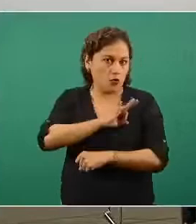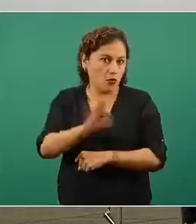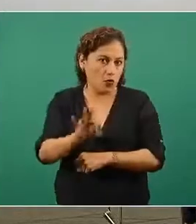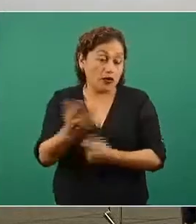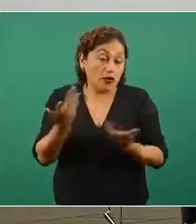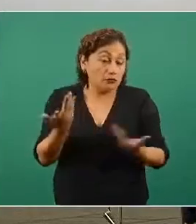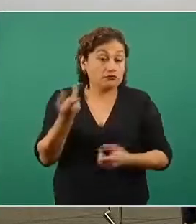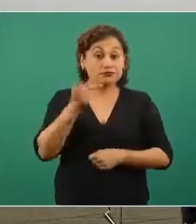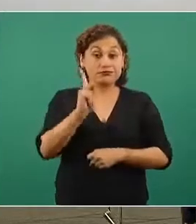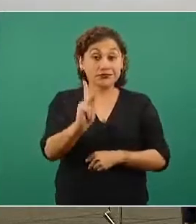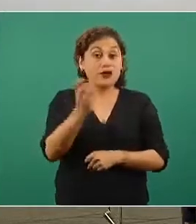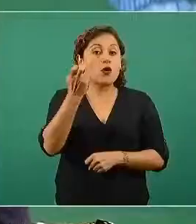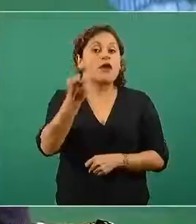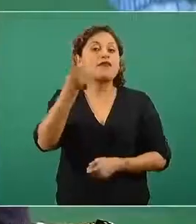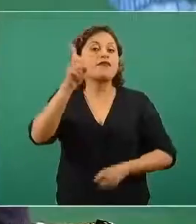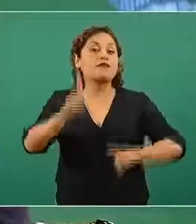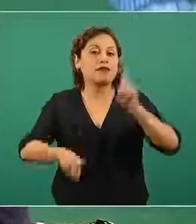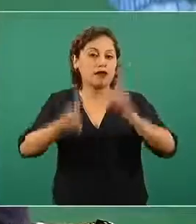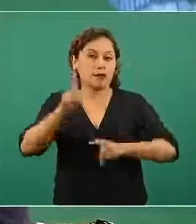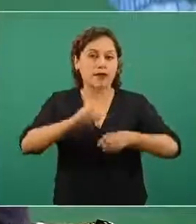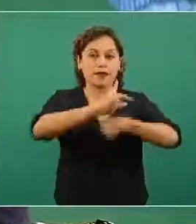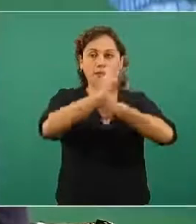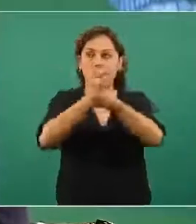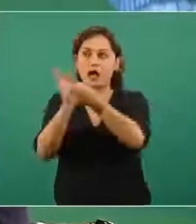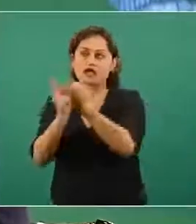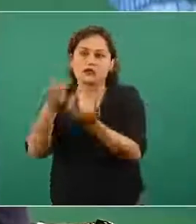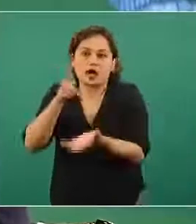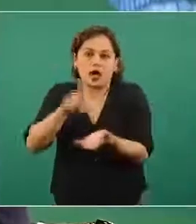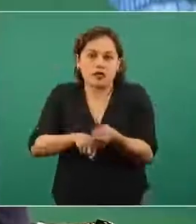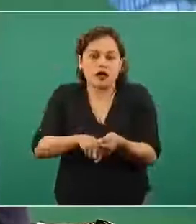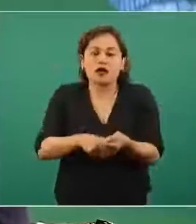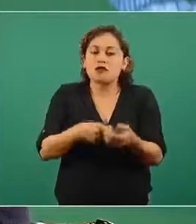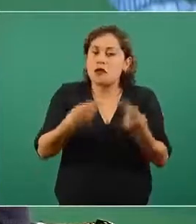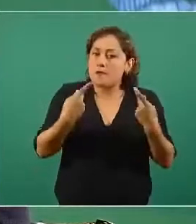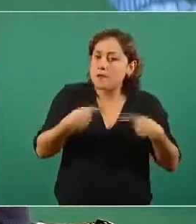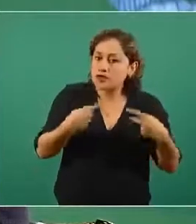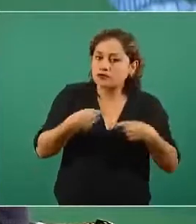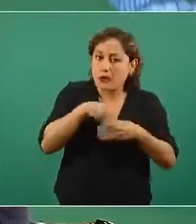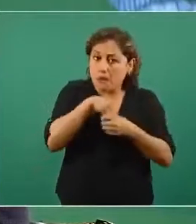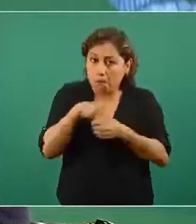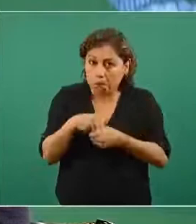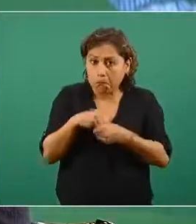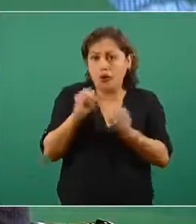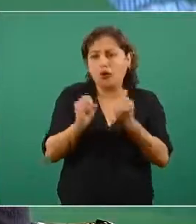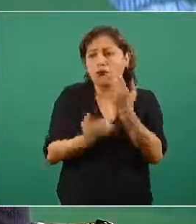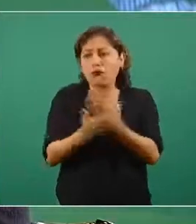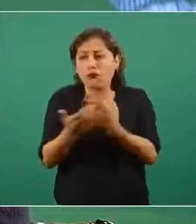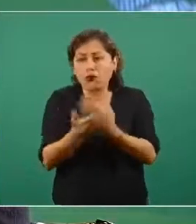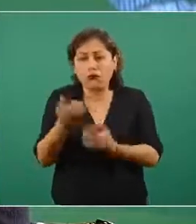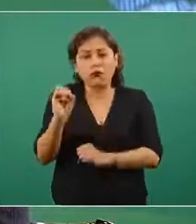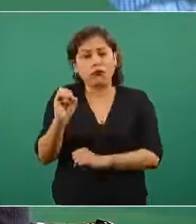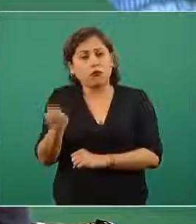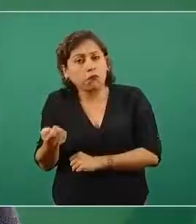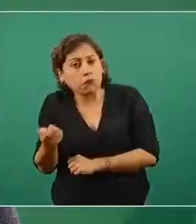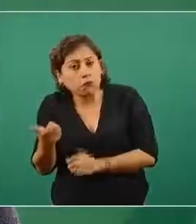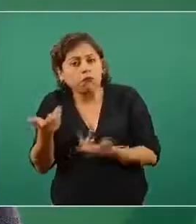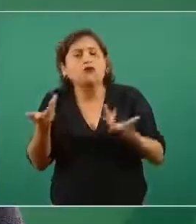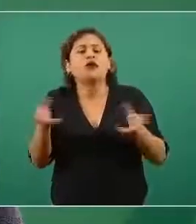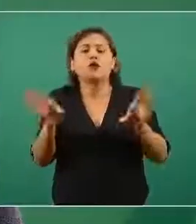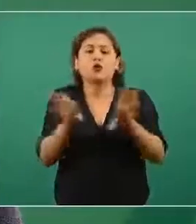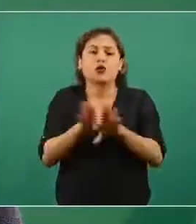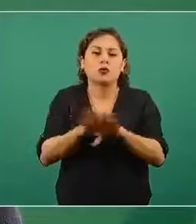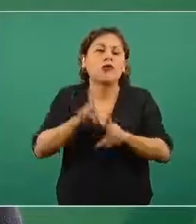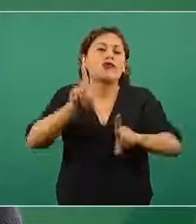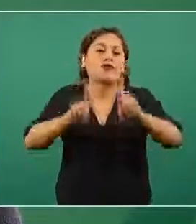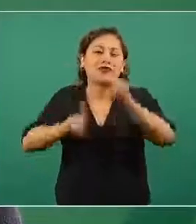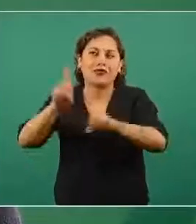contexto poblacional y la predominancia o la prevalencia que puede haber en ese contexto poblacional de